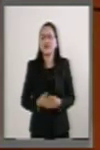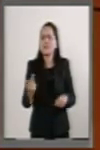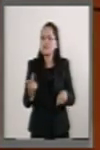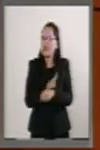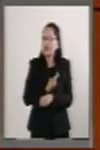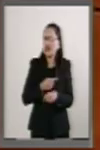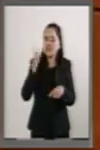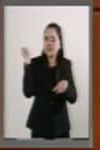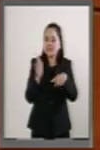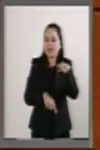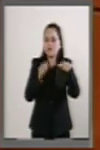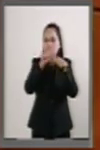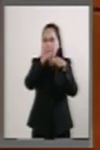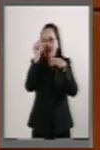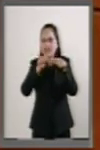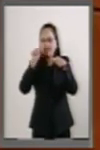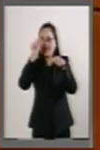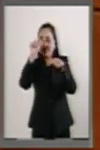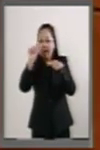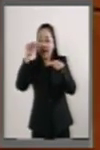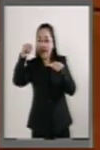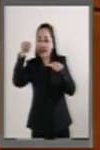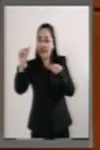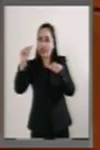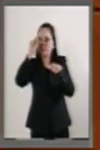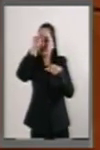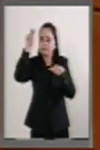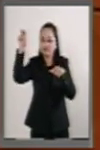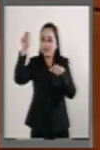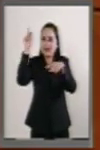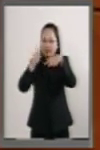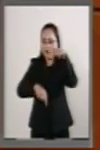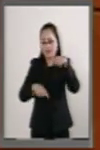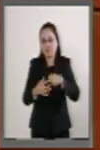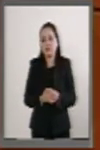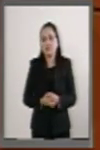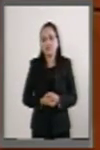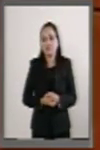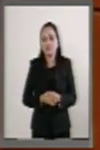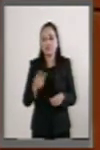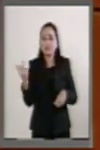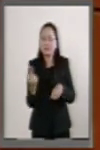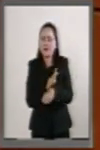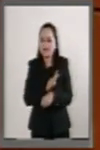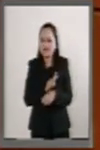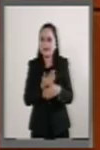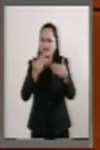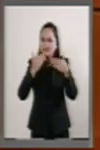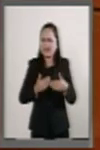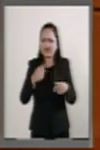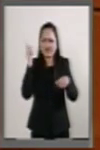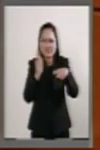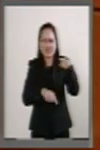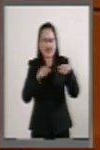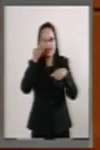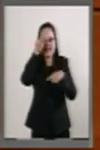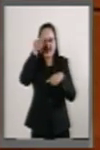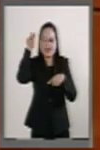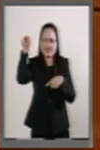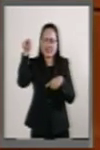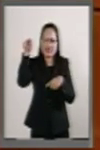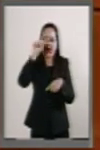Si hacemos esto, como sugería respetuosamente el registro civil, Doni Sana, así, sin diéresis,